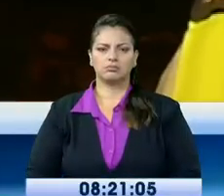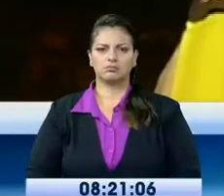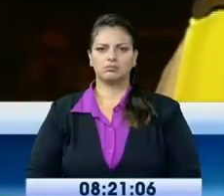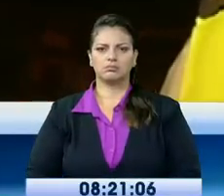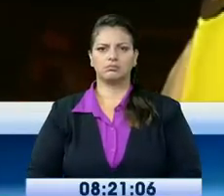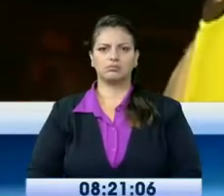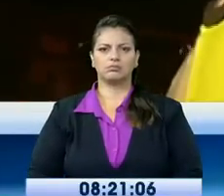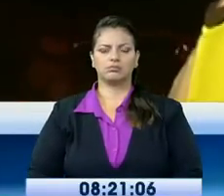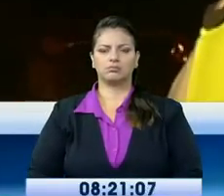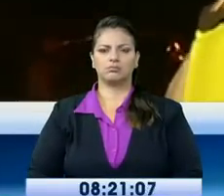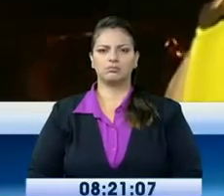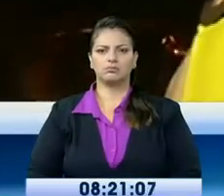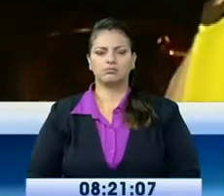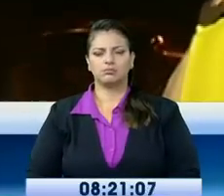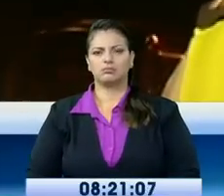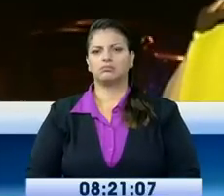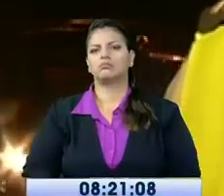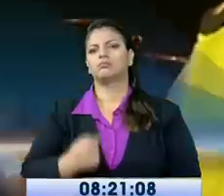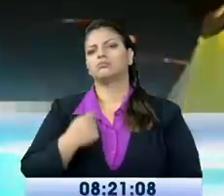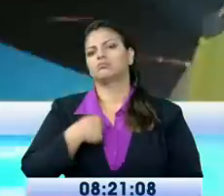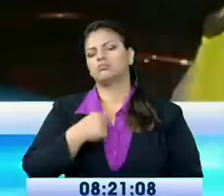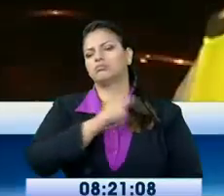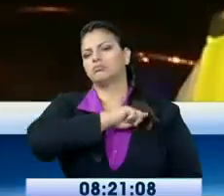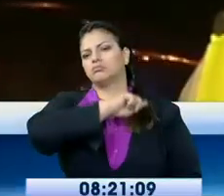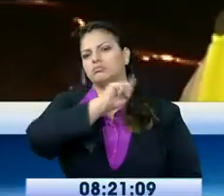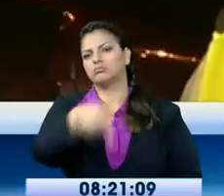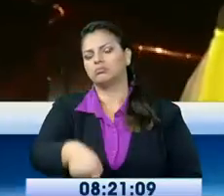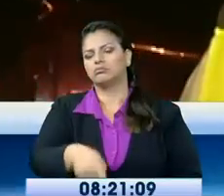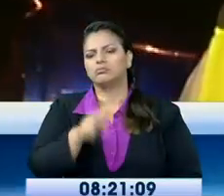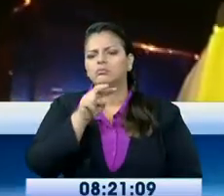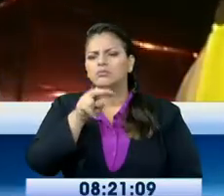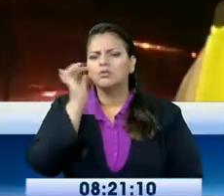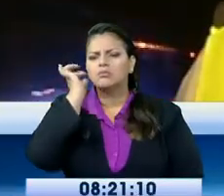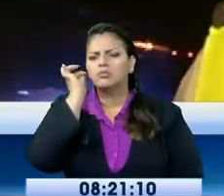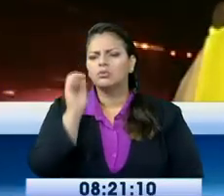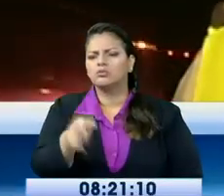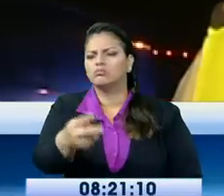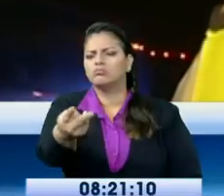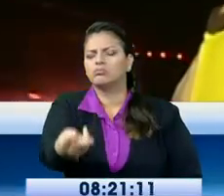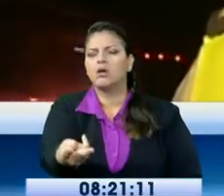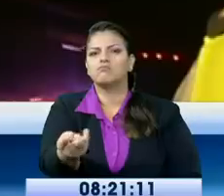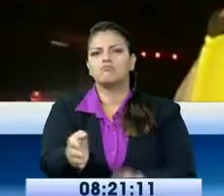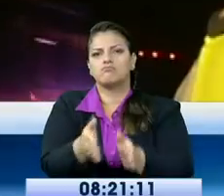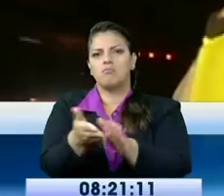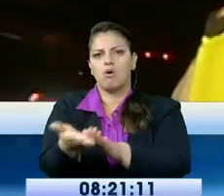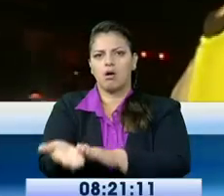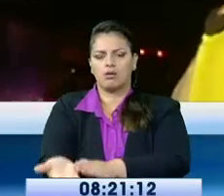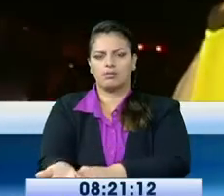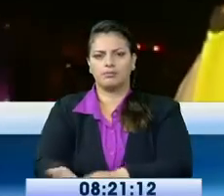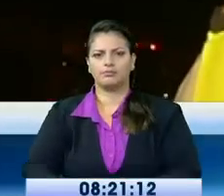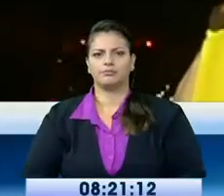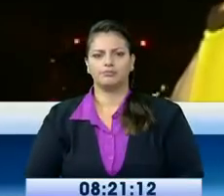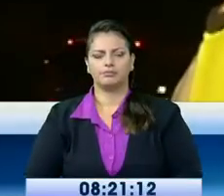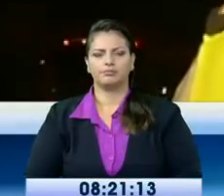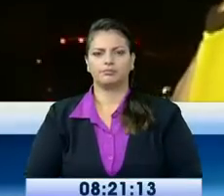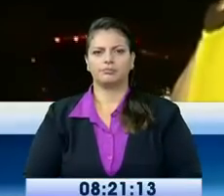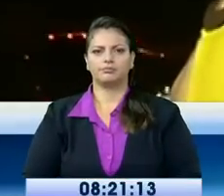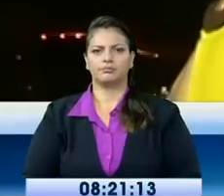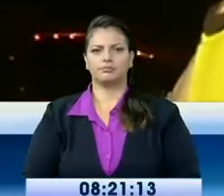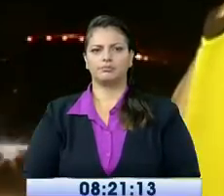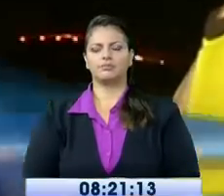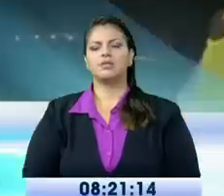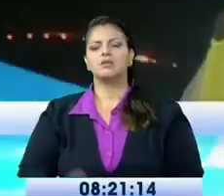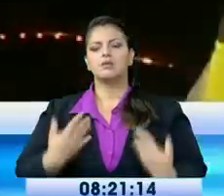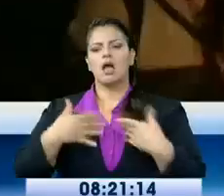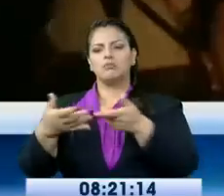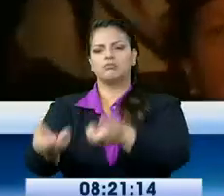una persona que falleció producto de un atropello. Está ya de momento, la persona fue llevada por